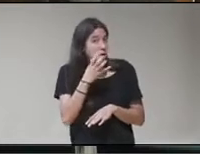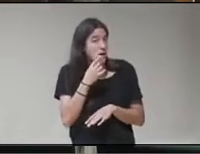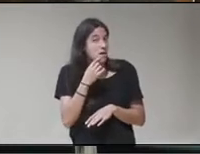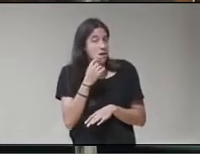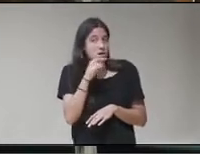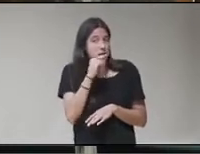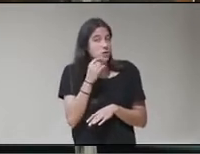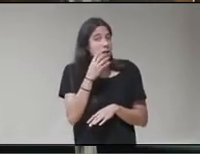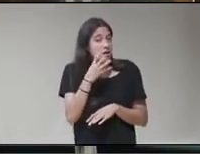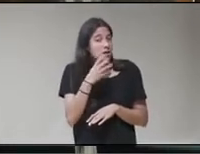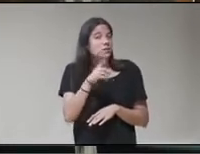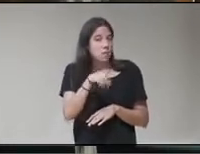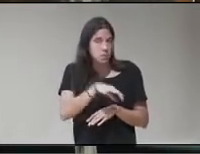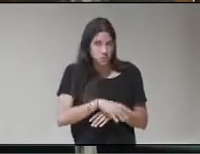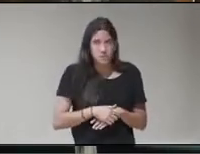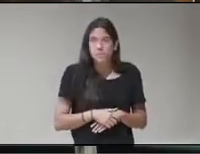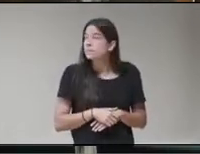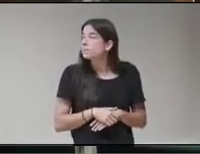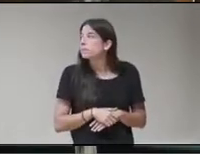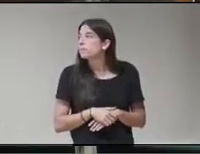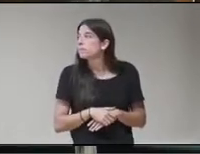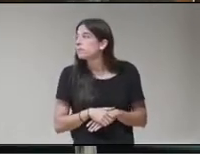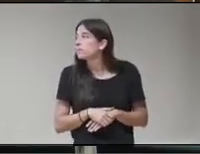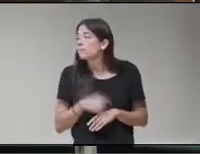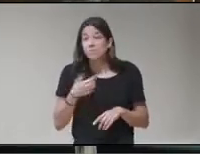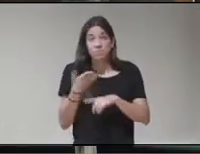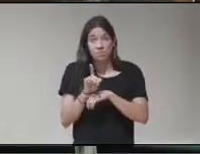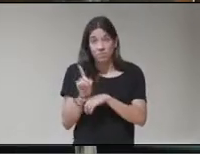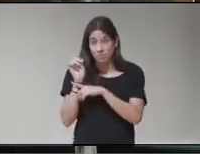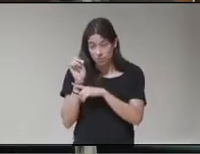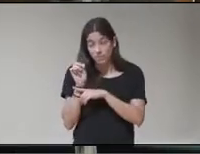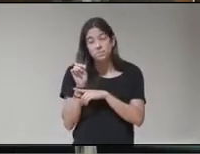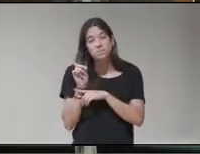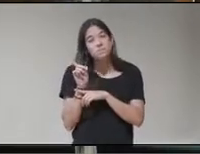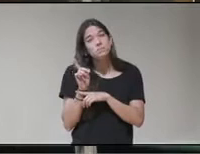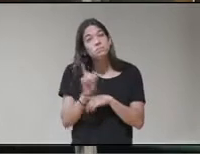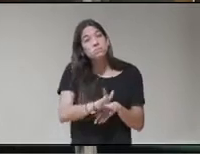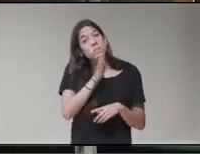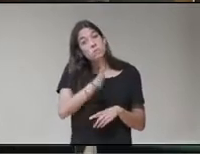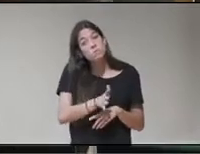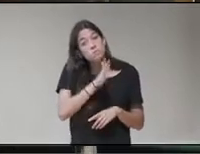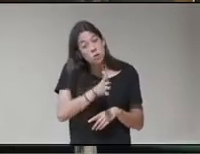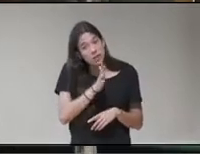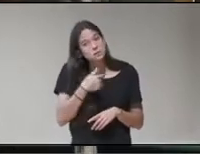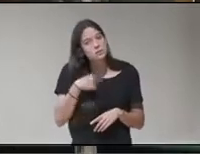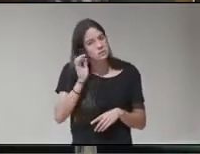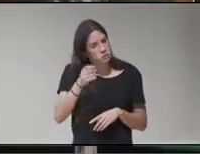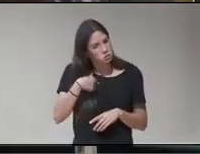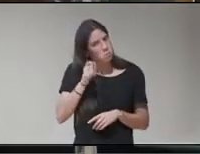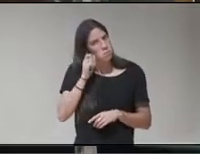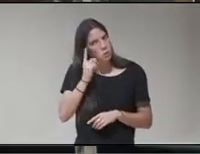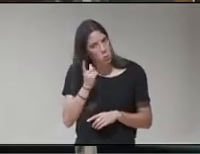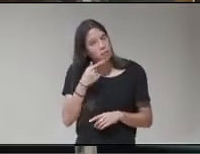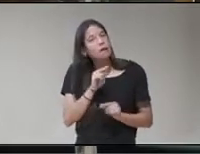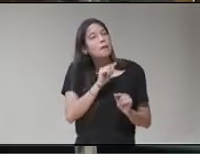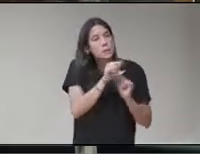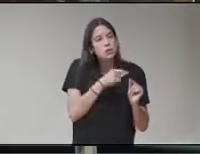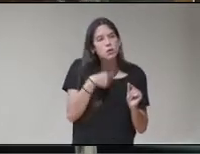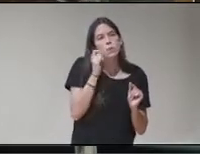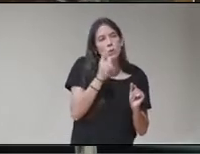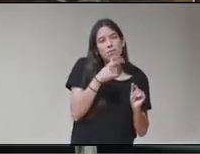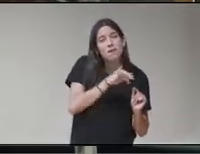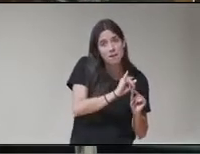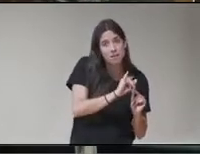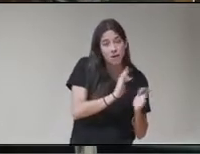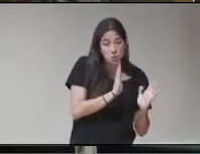algo. Bien, lo pongo ahí porque, aunque yo me doy cuenta de que el virus está únicamente